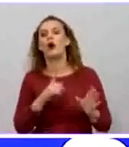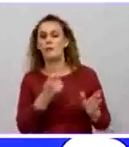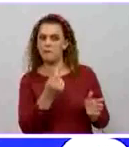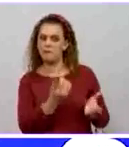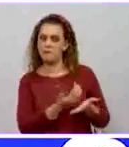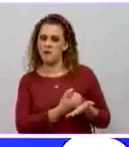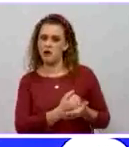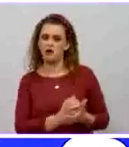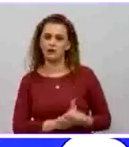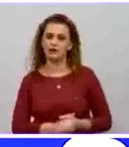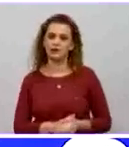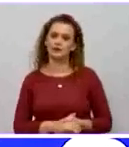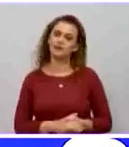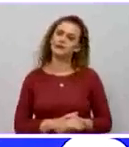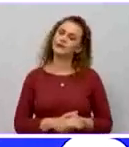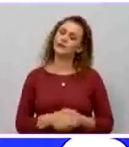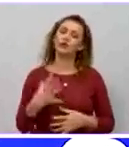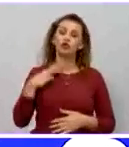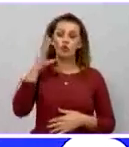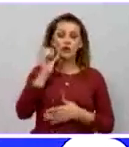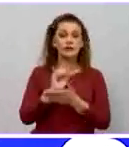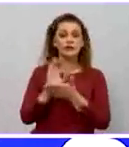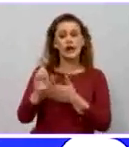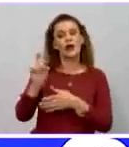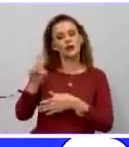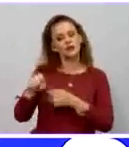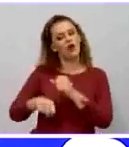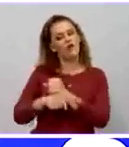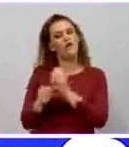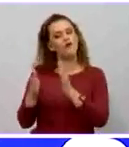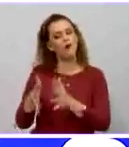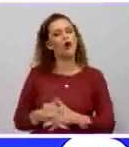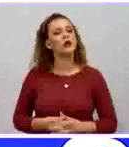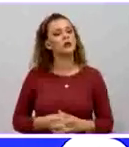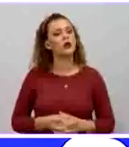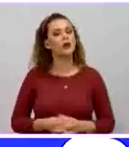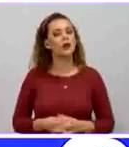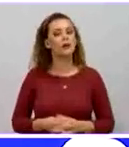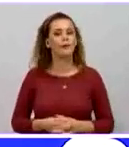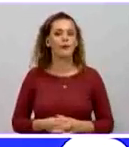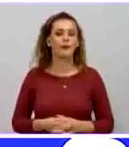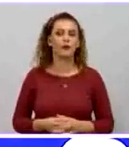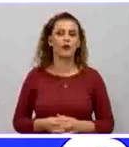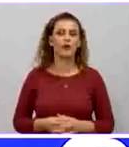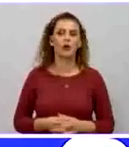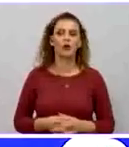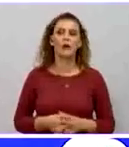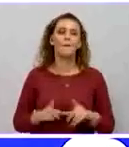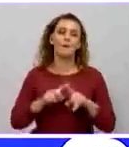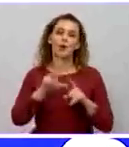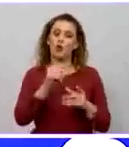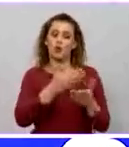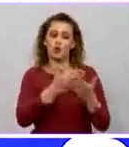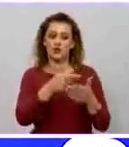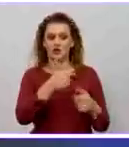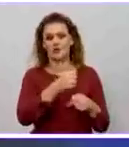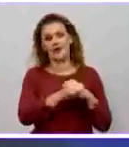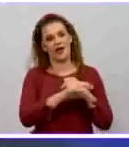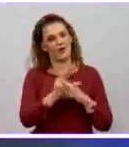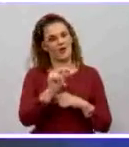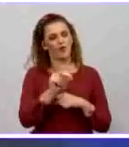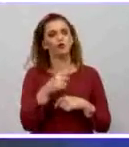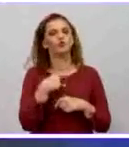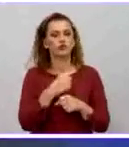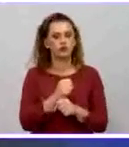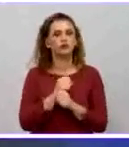Platica. Yo creo que San Carlos ocupa futbolistas, vos sabes. Pero no es que, yo estoy seguro... Pero no los que llegaron a esta campaña. Exactamente,